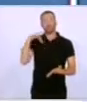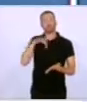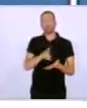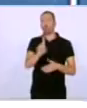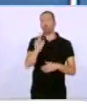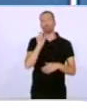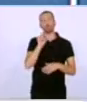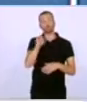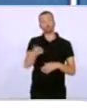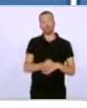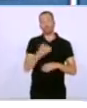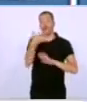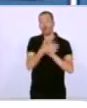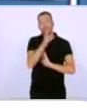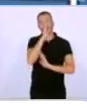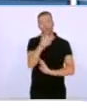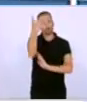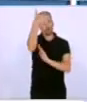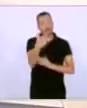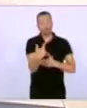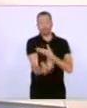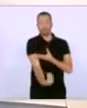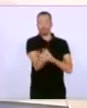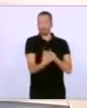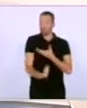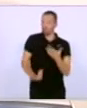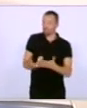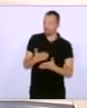el voto Así que cuando usted quiera